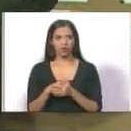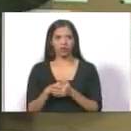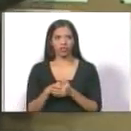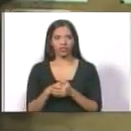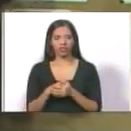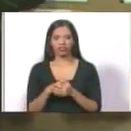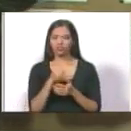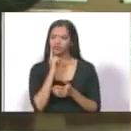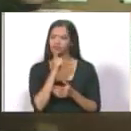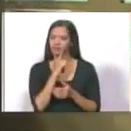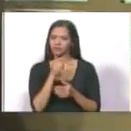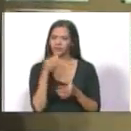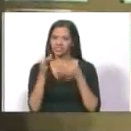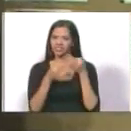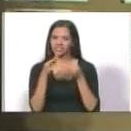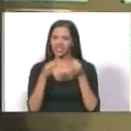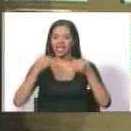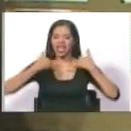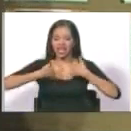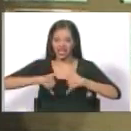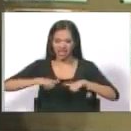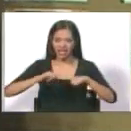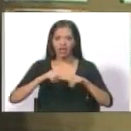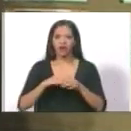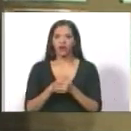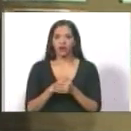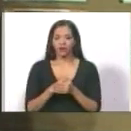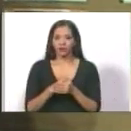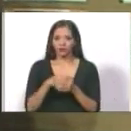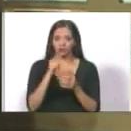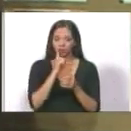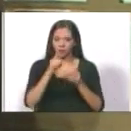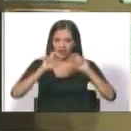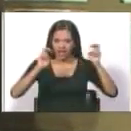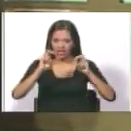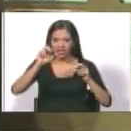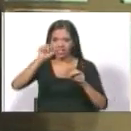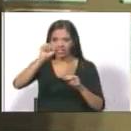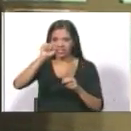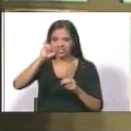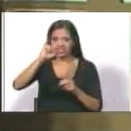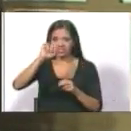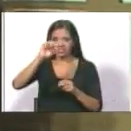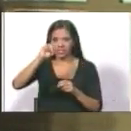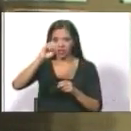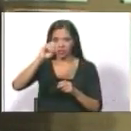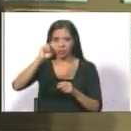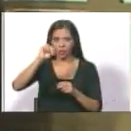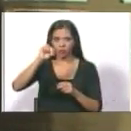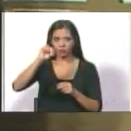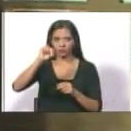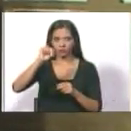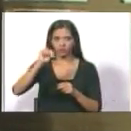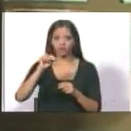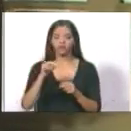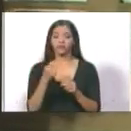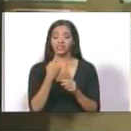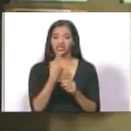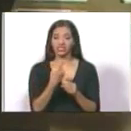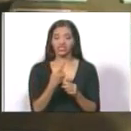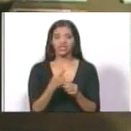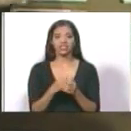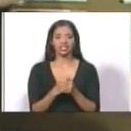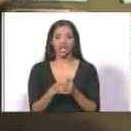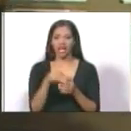¿quién es que lo expresa? El hijo de Baduel, perdón, que es alias Simón. Alias Simón, además dice que a Christopher